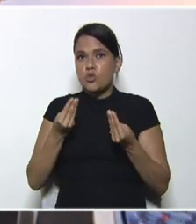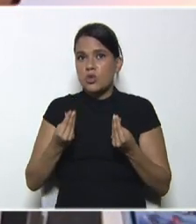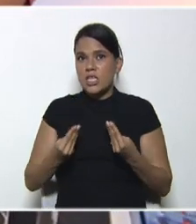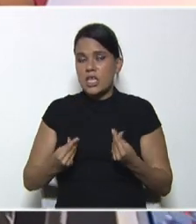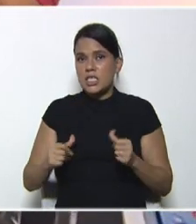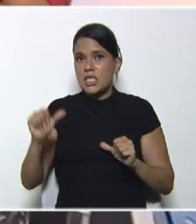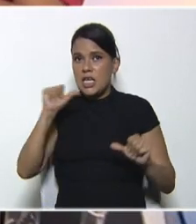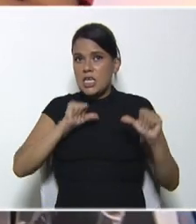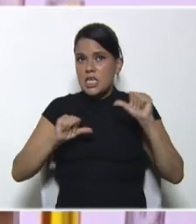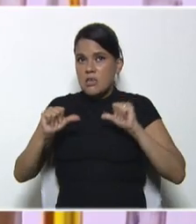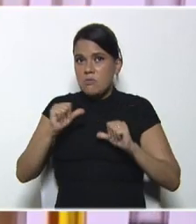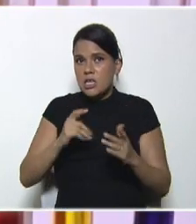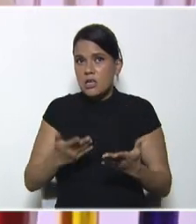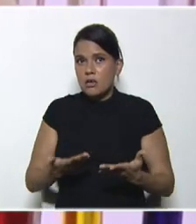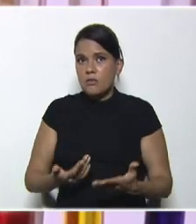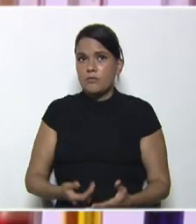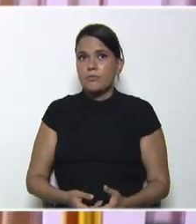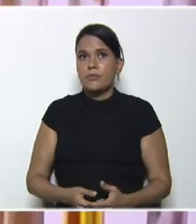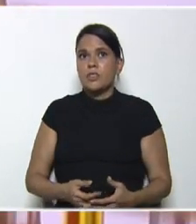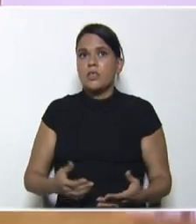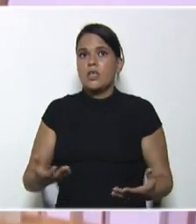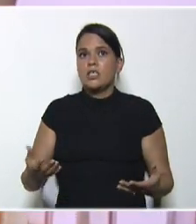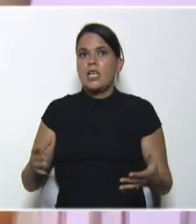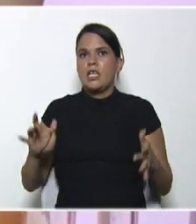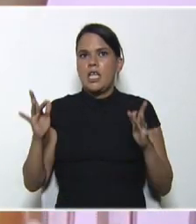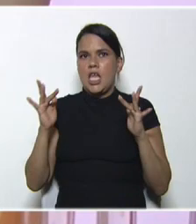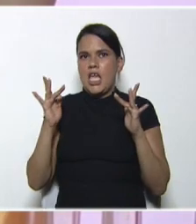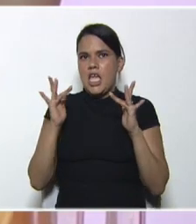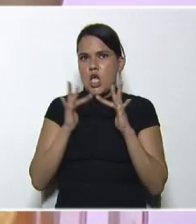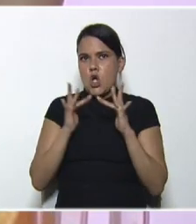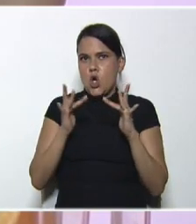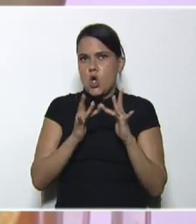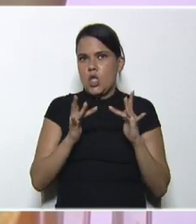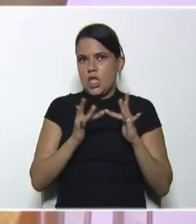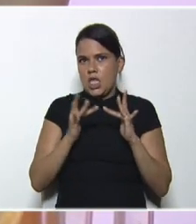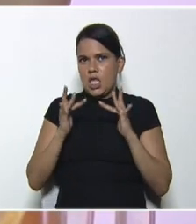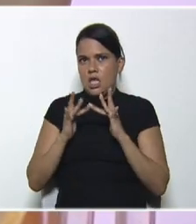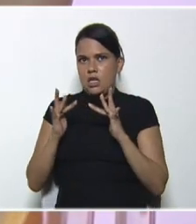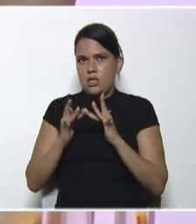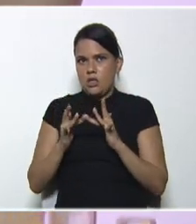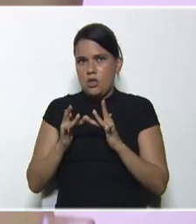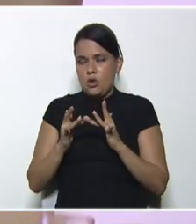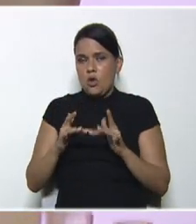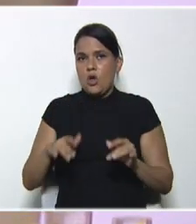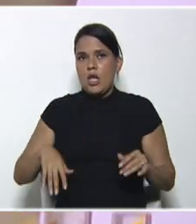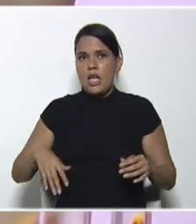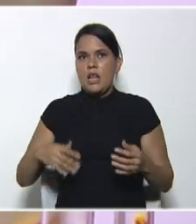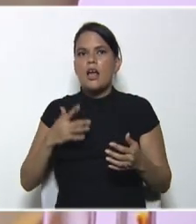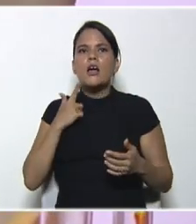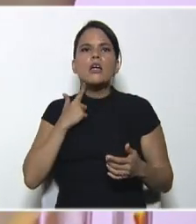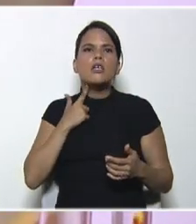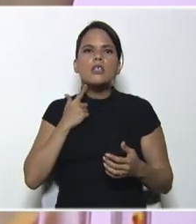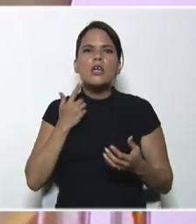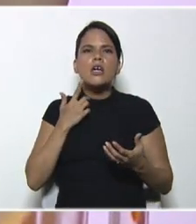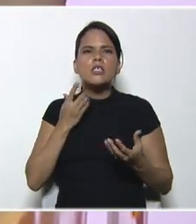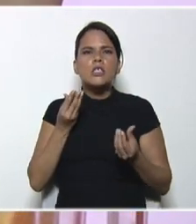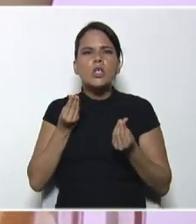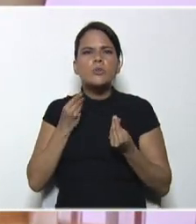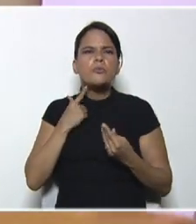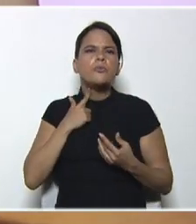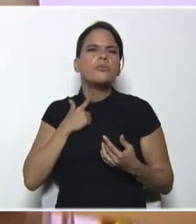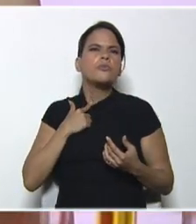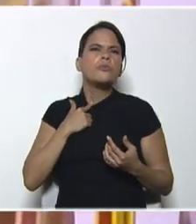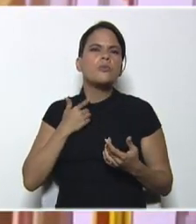reacciones ocurren al entrar en contacto el ácido clorhídrico del estómago, luego sigue todo